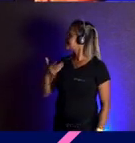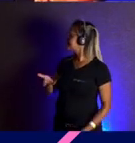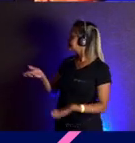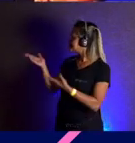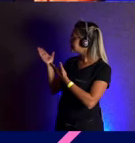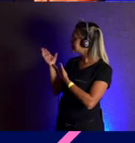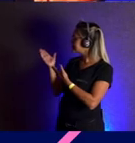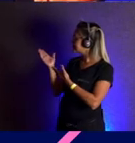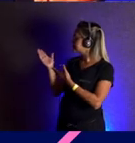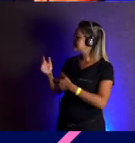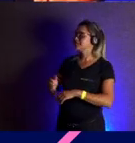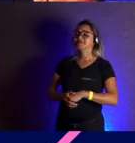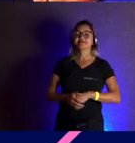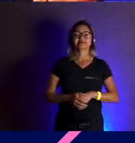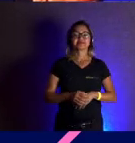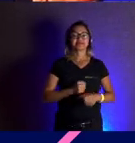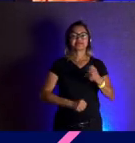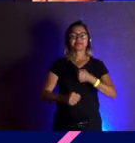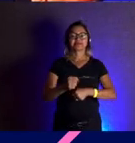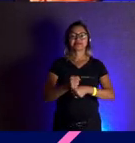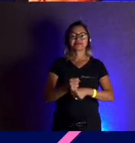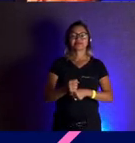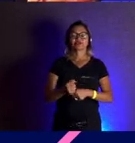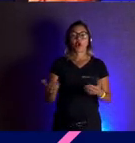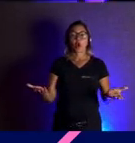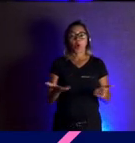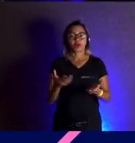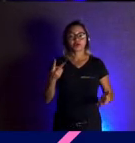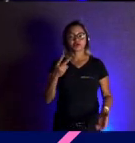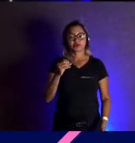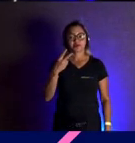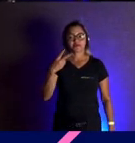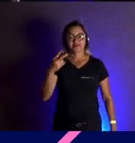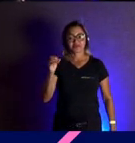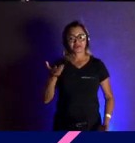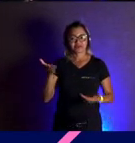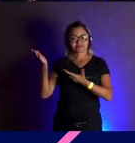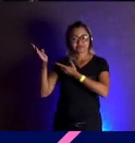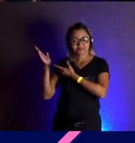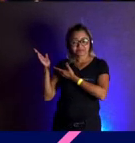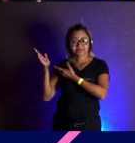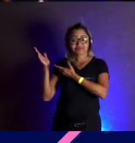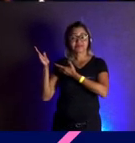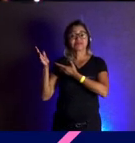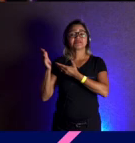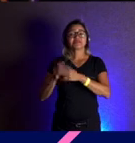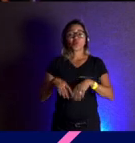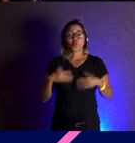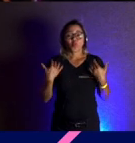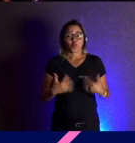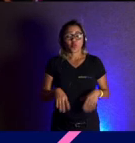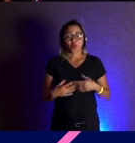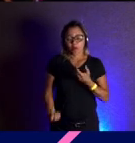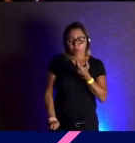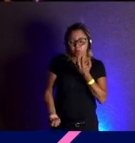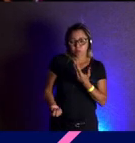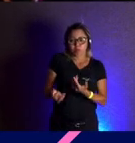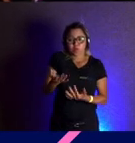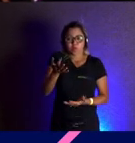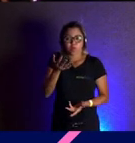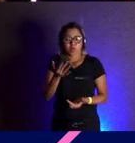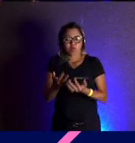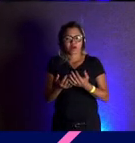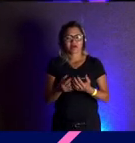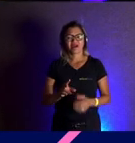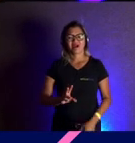2020. Obviamente había un indicio de que algo se estaba quemando. Pero Venezuela